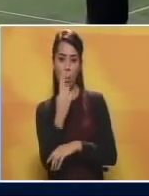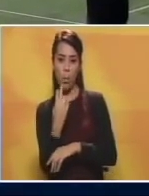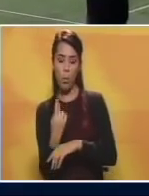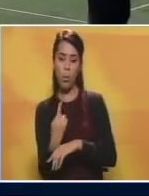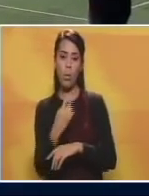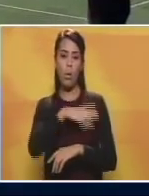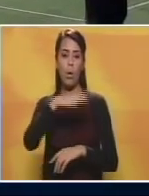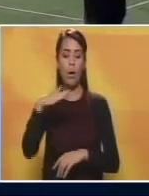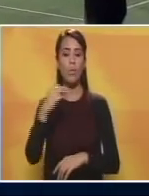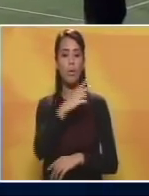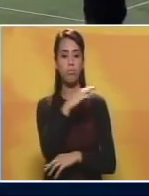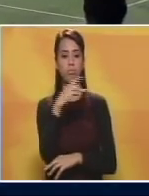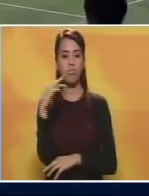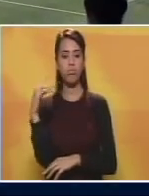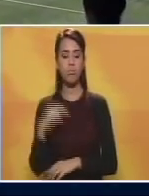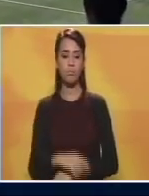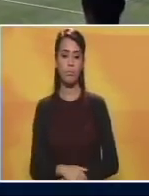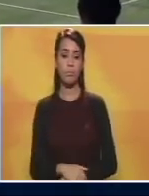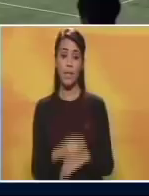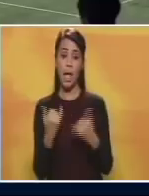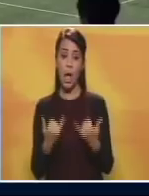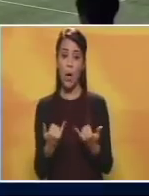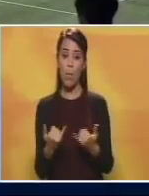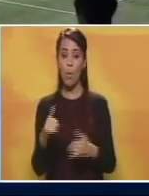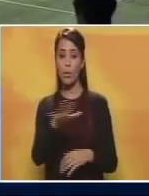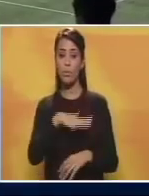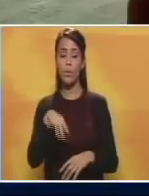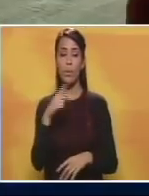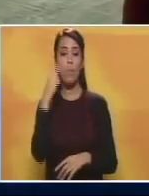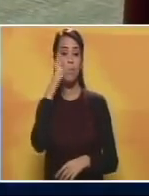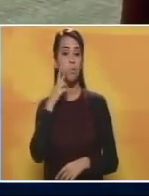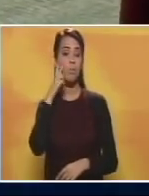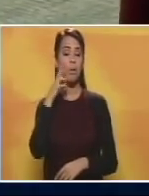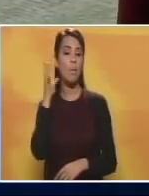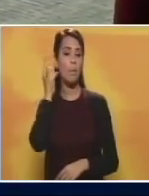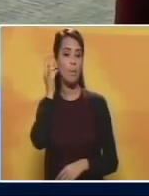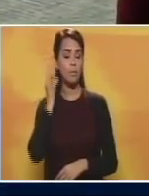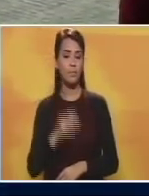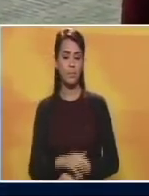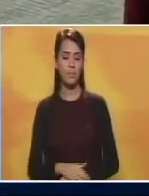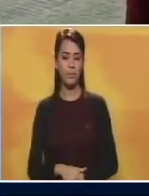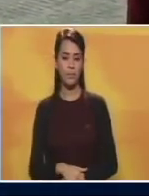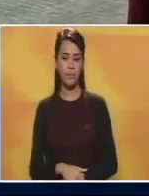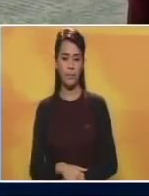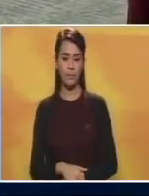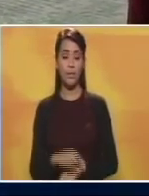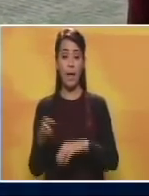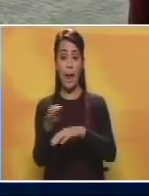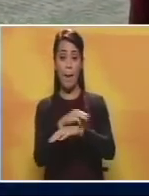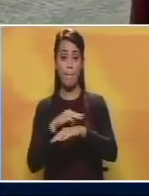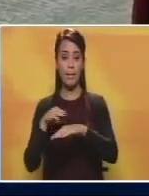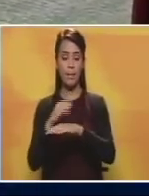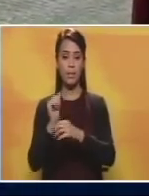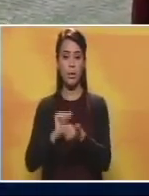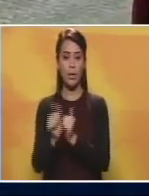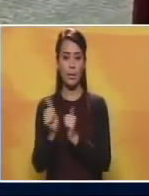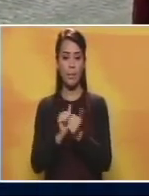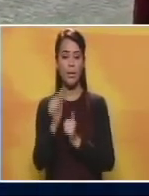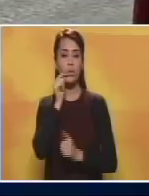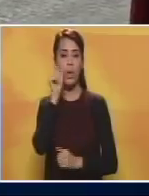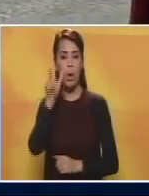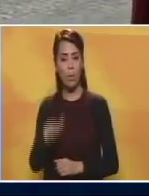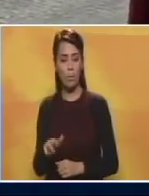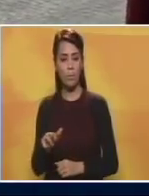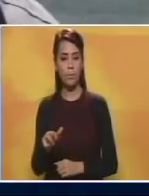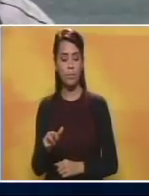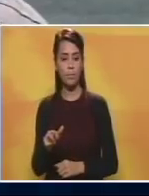acuáticos también. De hecho, nos encontramos aquí en este juego de la Vinotinto femenina a el ministro del Deporte, Pedro Infante, y